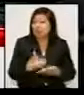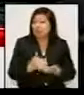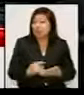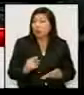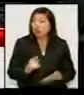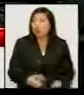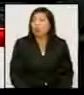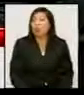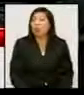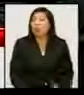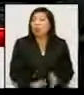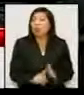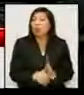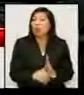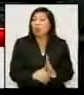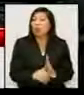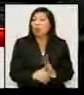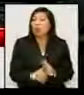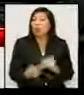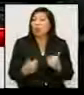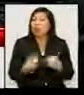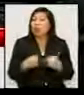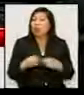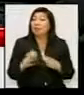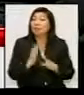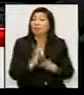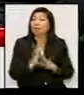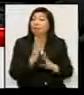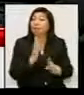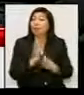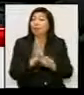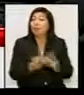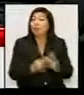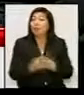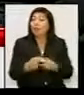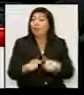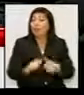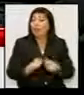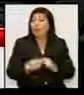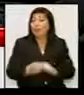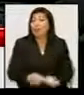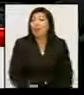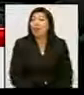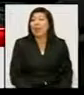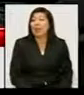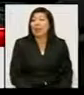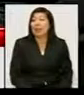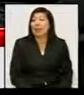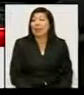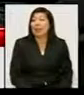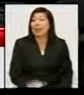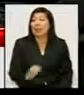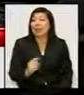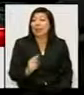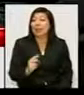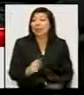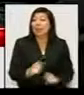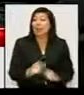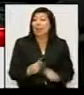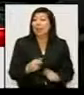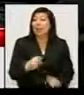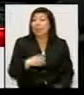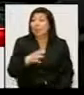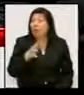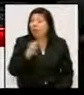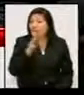usuarios. Luego tienes que hacer una cola para comprar tu boleto de Concetur, donde yo no sé